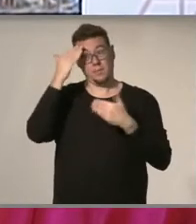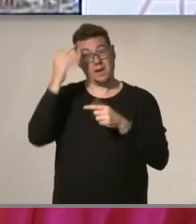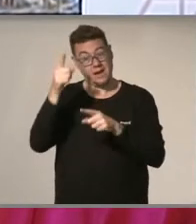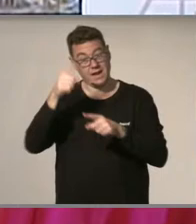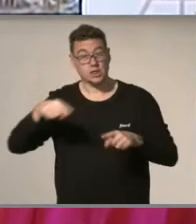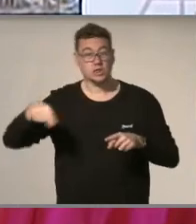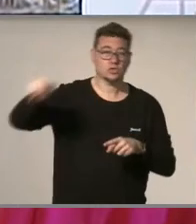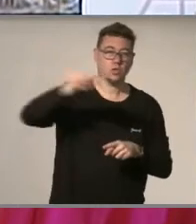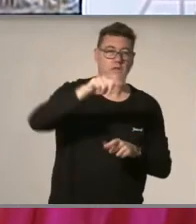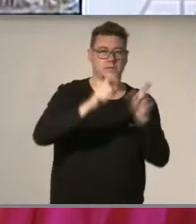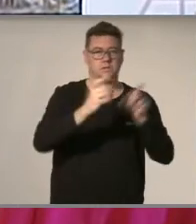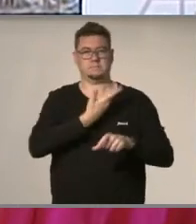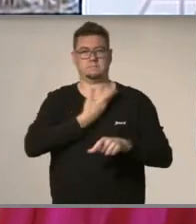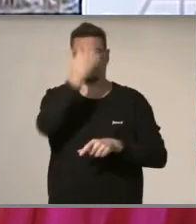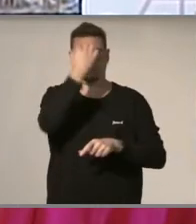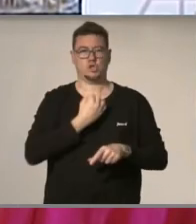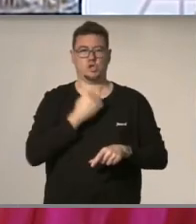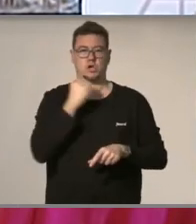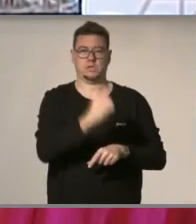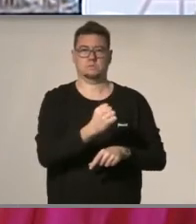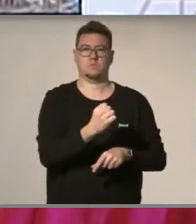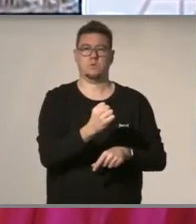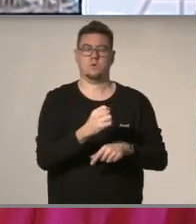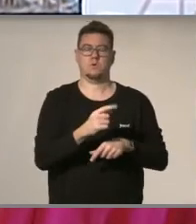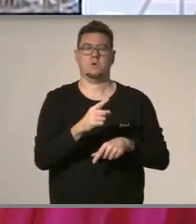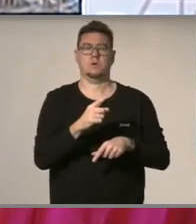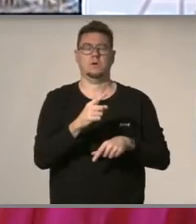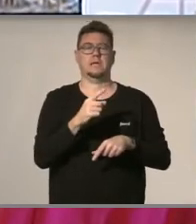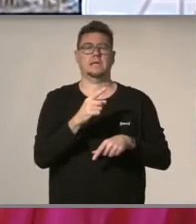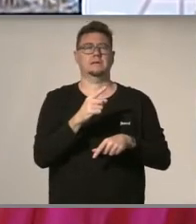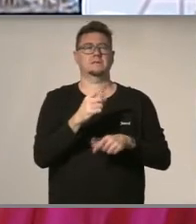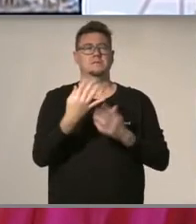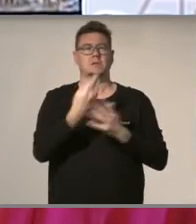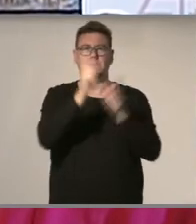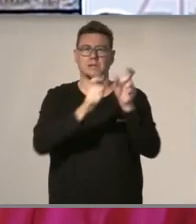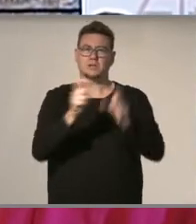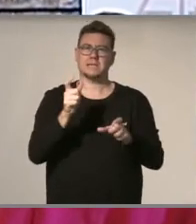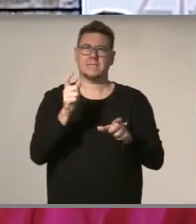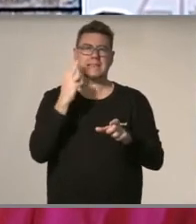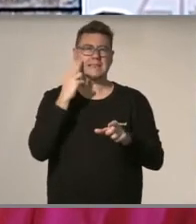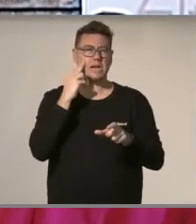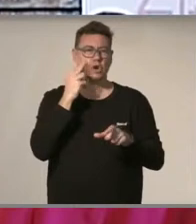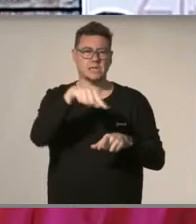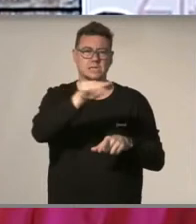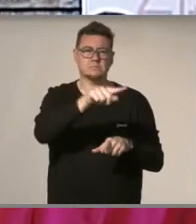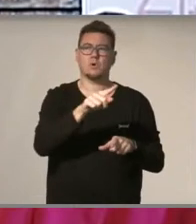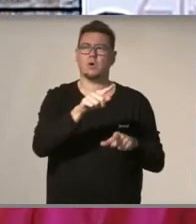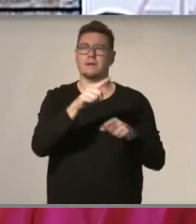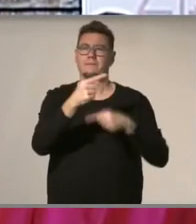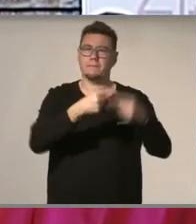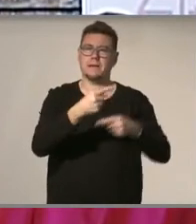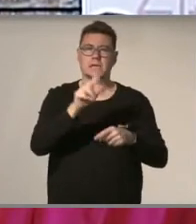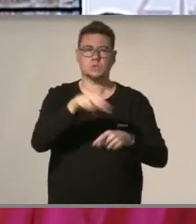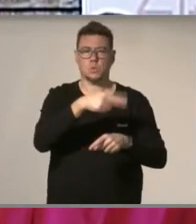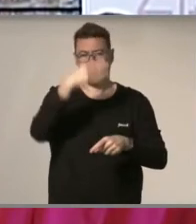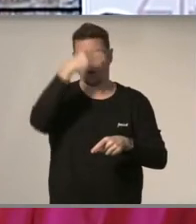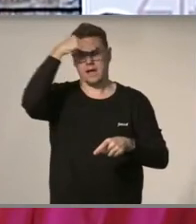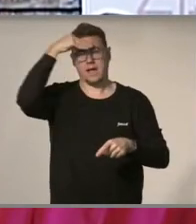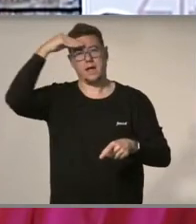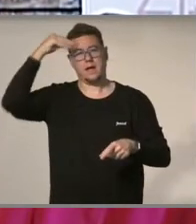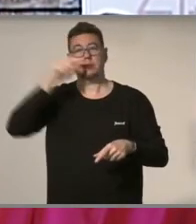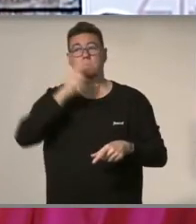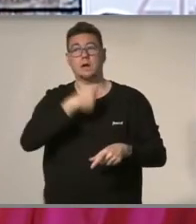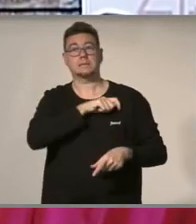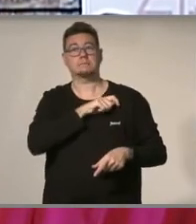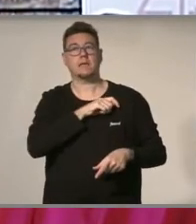víctimas del terrorismo. Esas víctimas del terrorismo y sus familias a las que nunca podremos olvidar, porque España